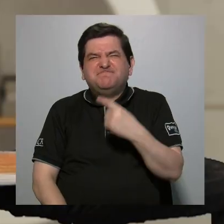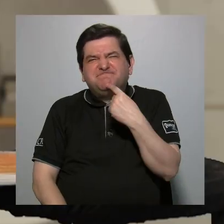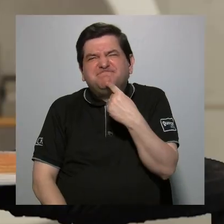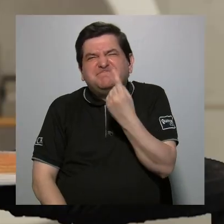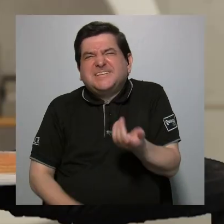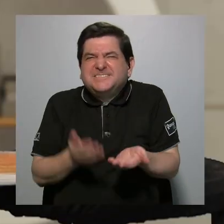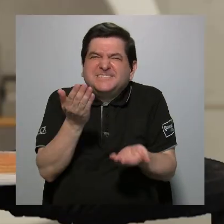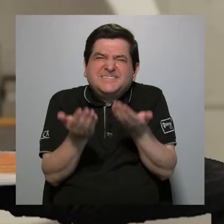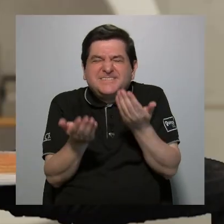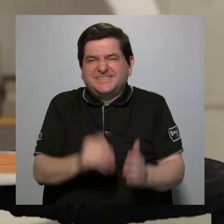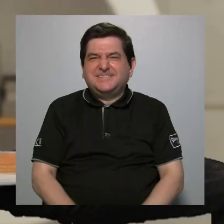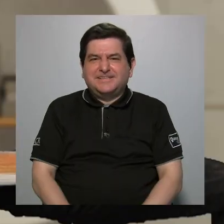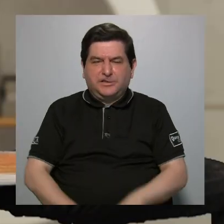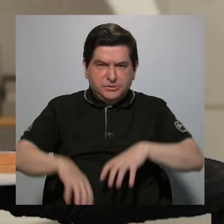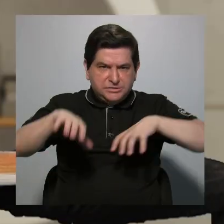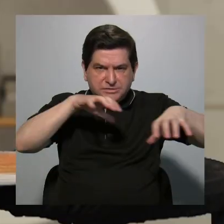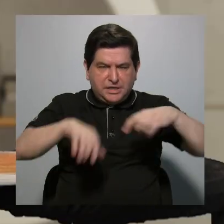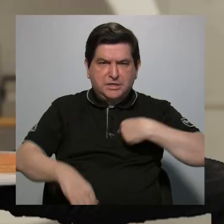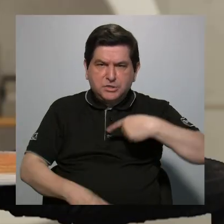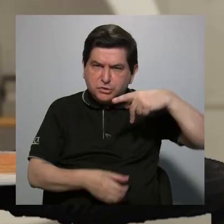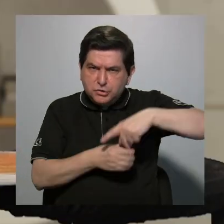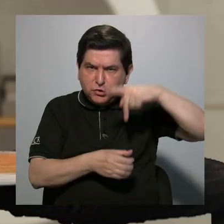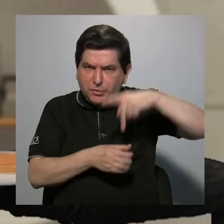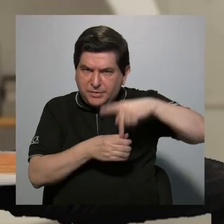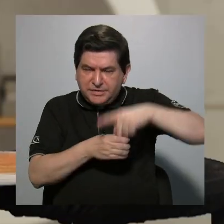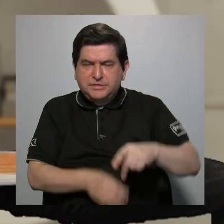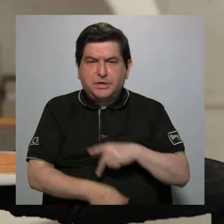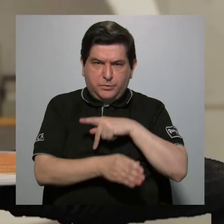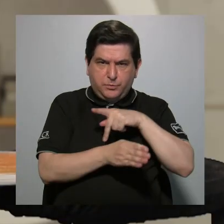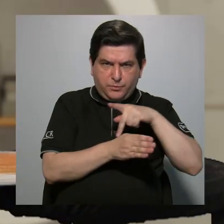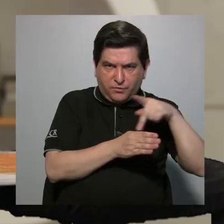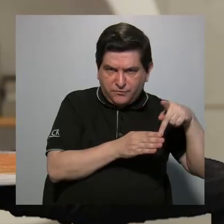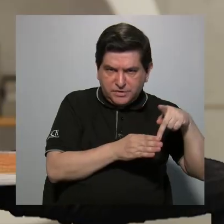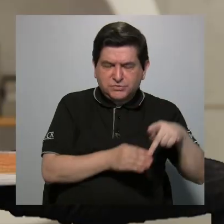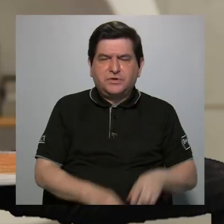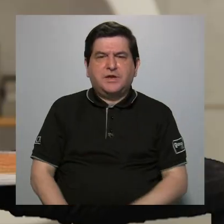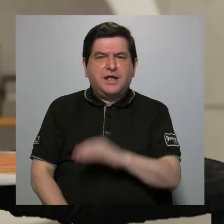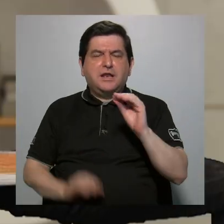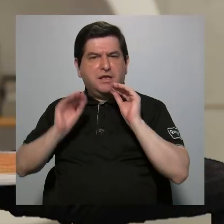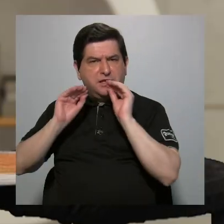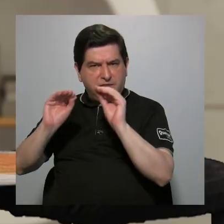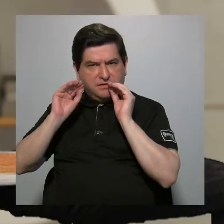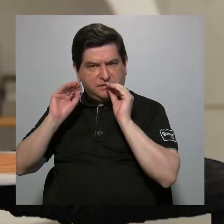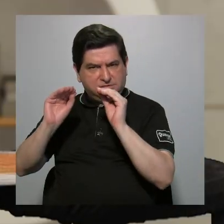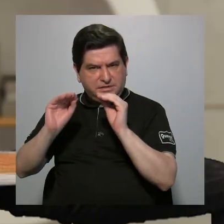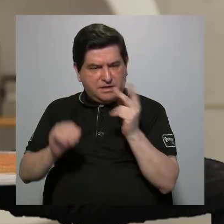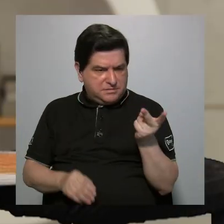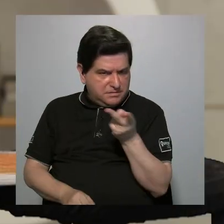que en las actividades en que yo me he involucrado, tanto profesional como académicamente,